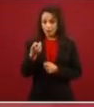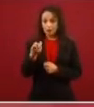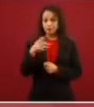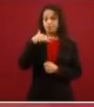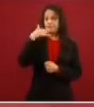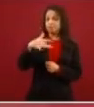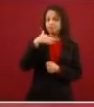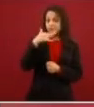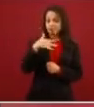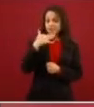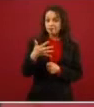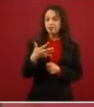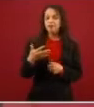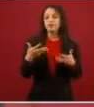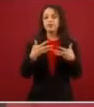hay